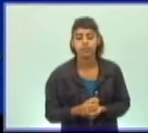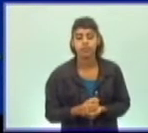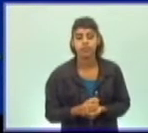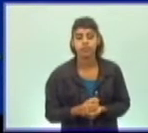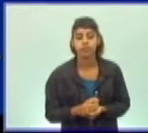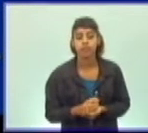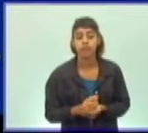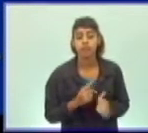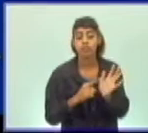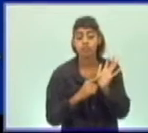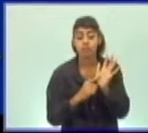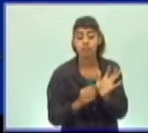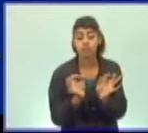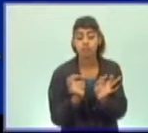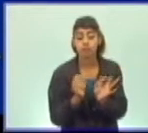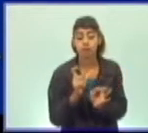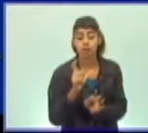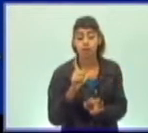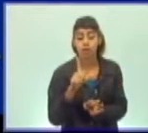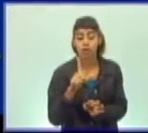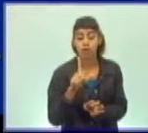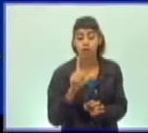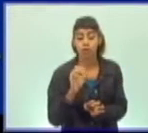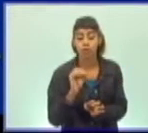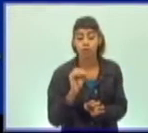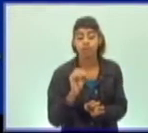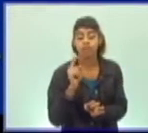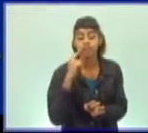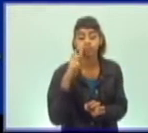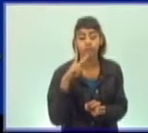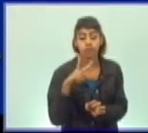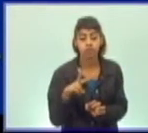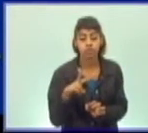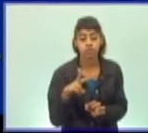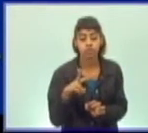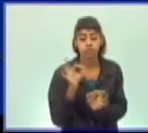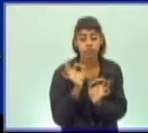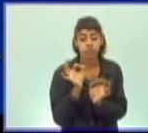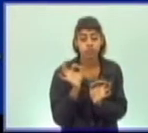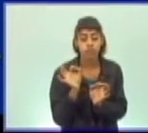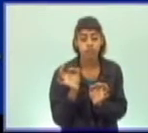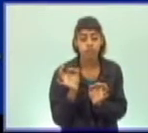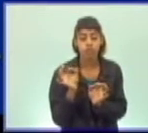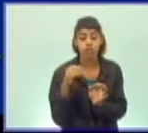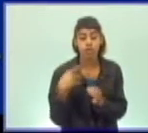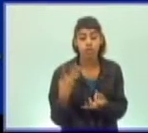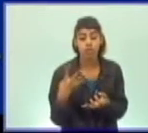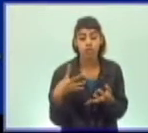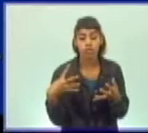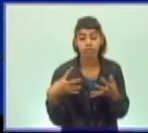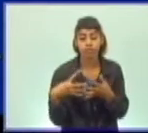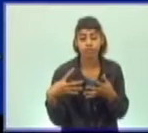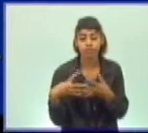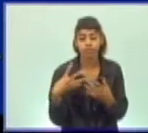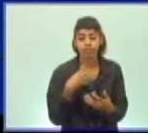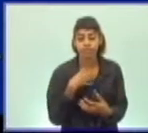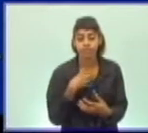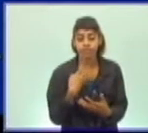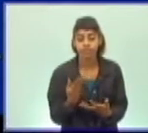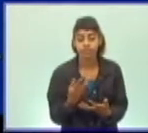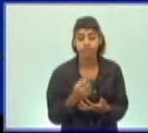el símbolo del elemento cloro. ¿Cuál será el enlace químico que presenta la sustancia simple de este